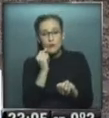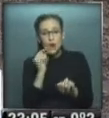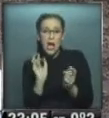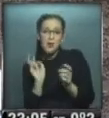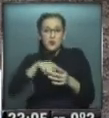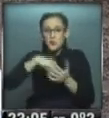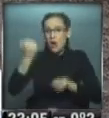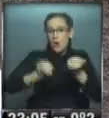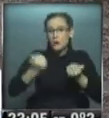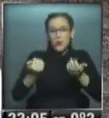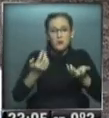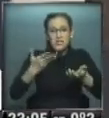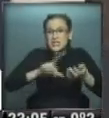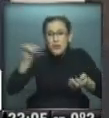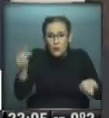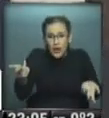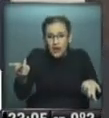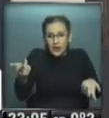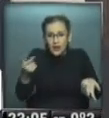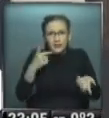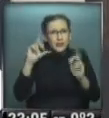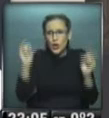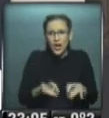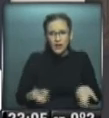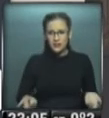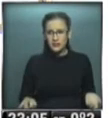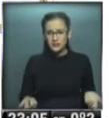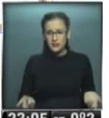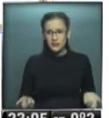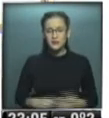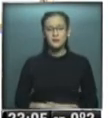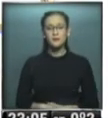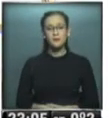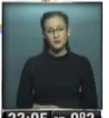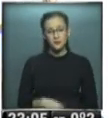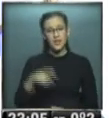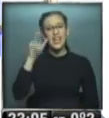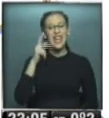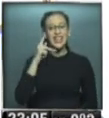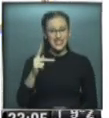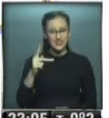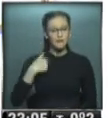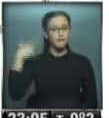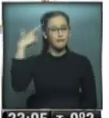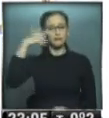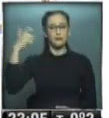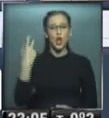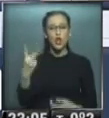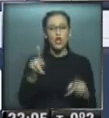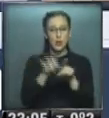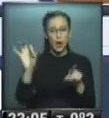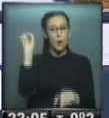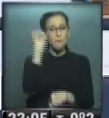coche y se fue tranquilo. Por el balazo que recibió Eric, fueron detenidos dos hermanos que